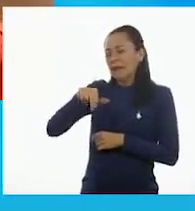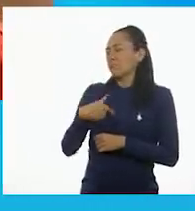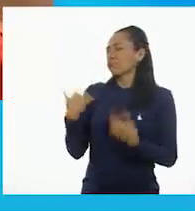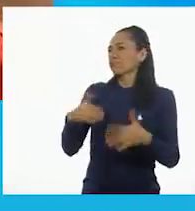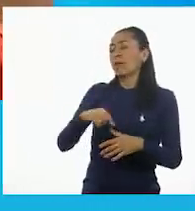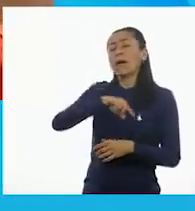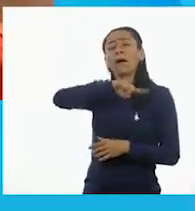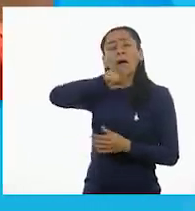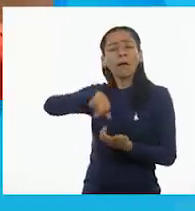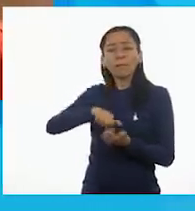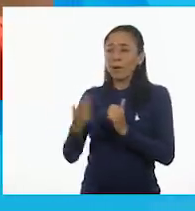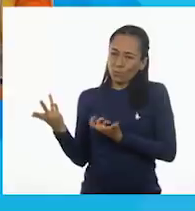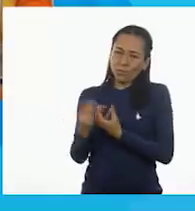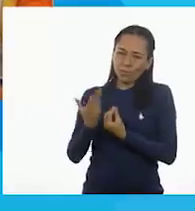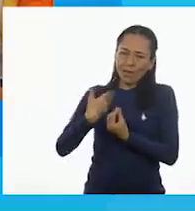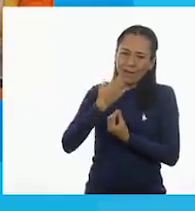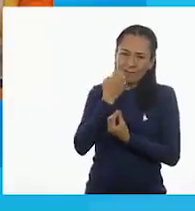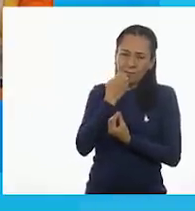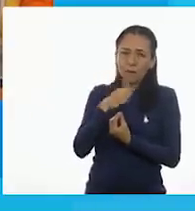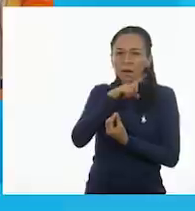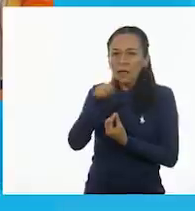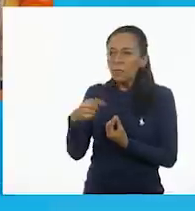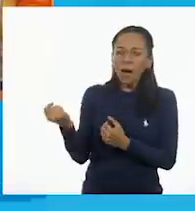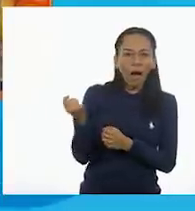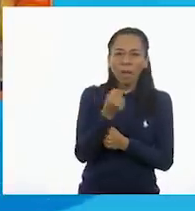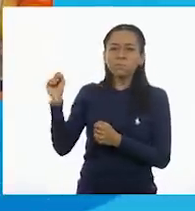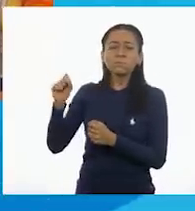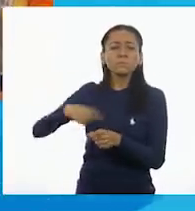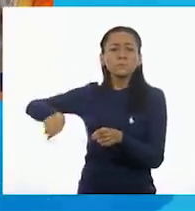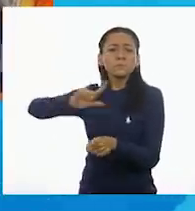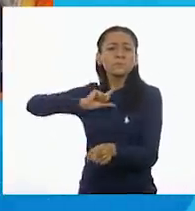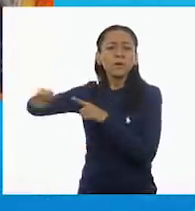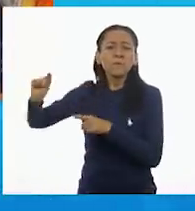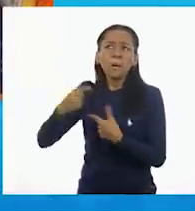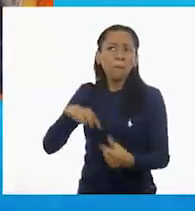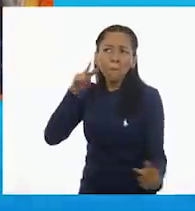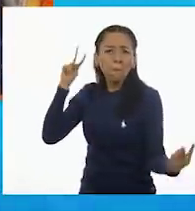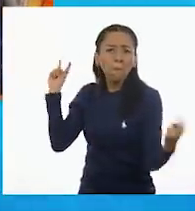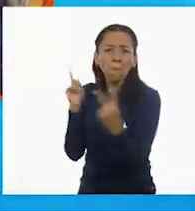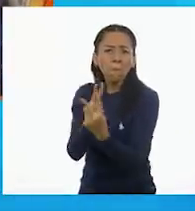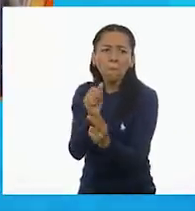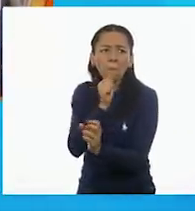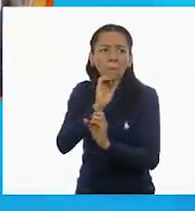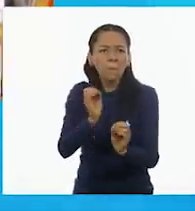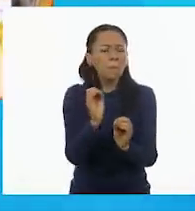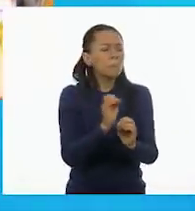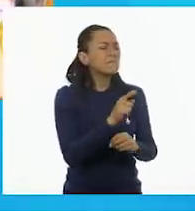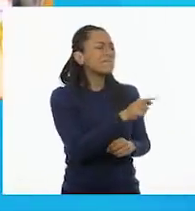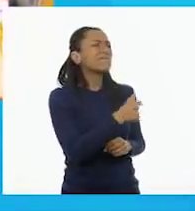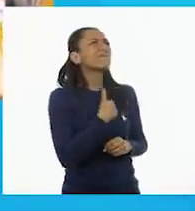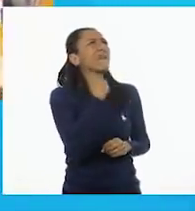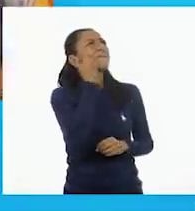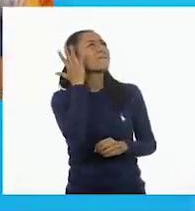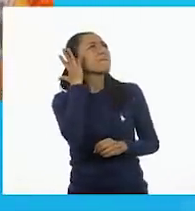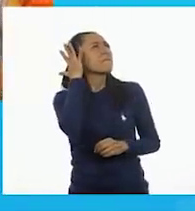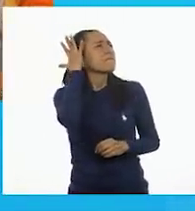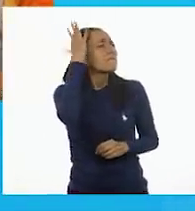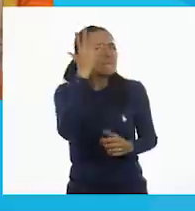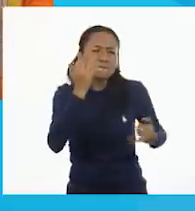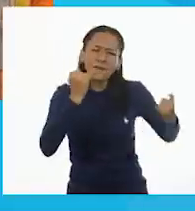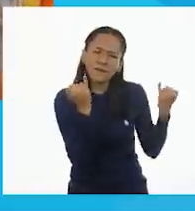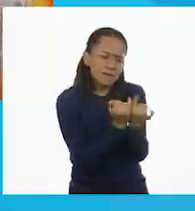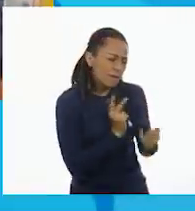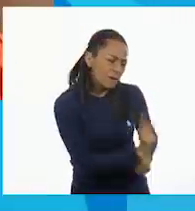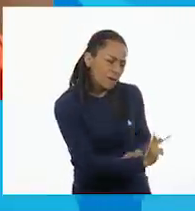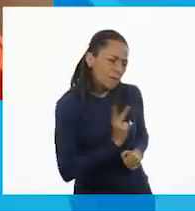Y pues ya no lo hemos vuelto a ver. Me gustaría tocar la armónica así de padre como él. Y un día tener mi propio grupo. ¡Casi se me